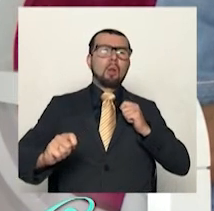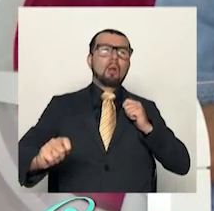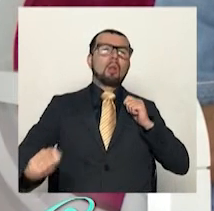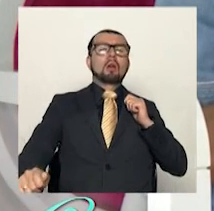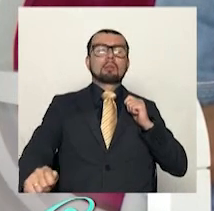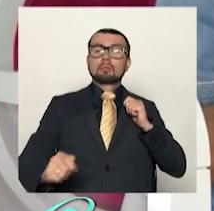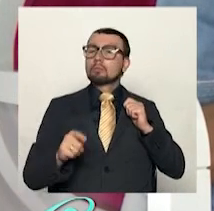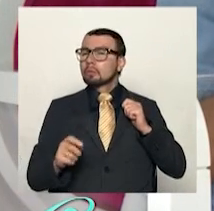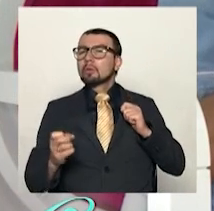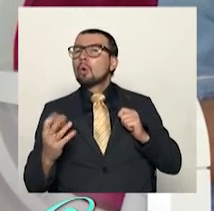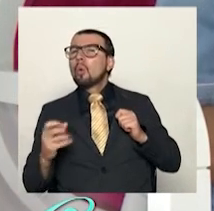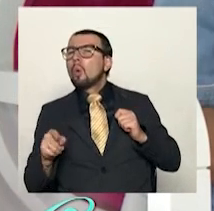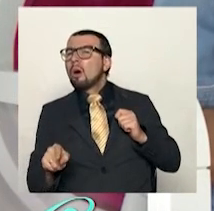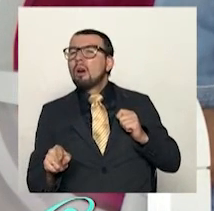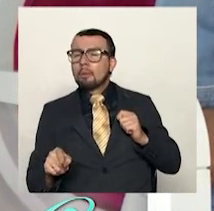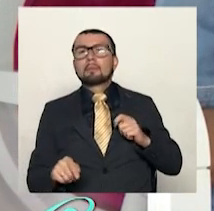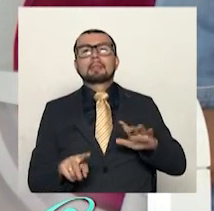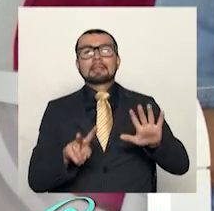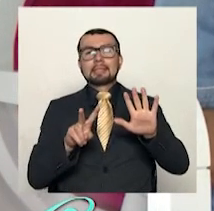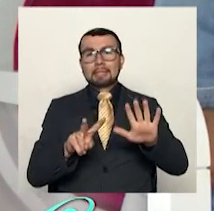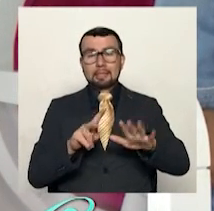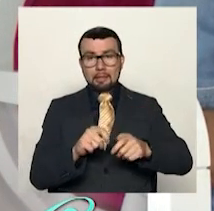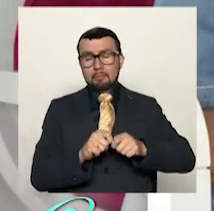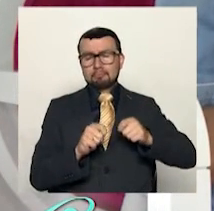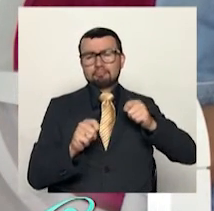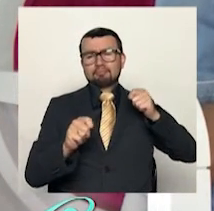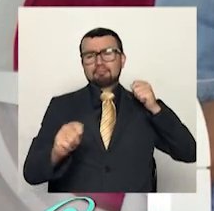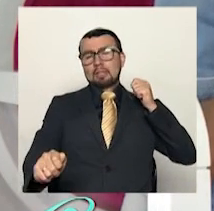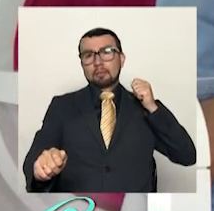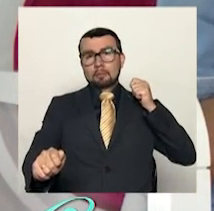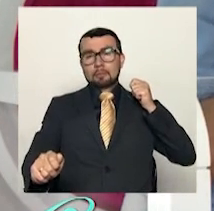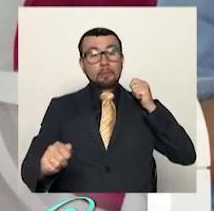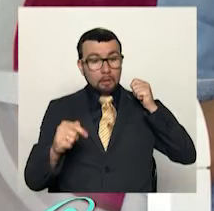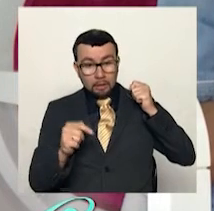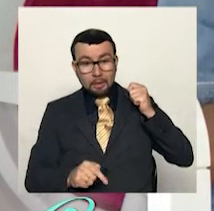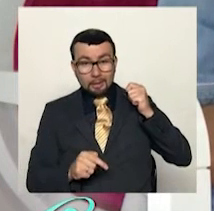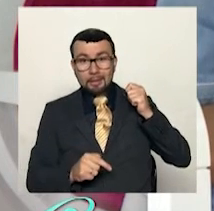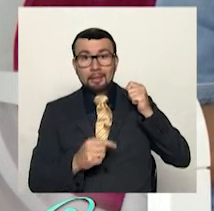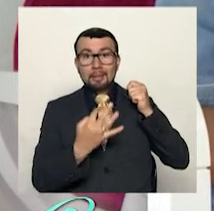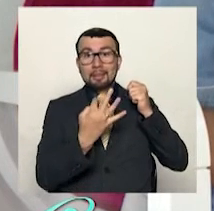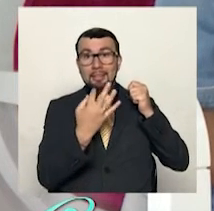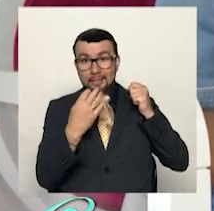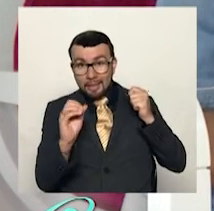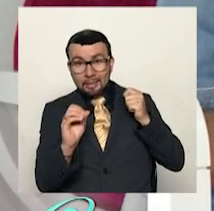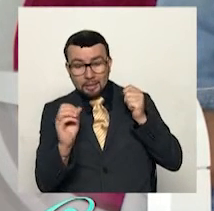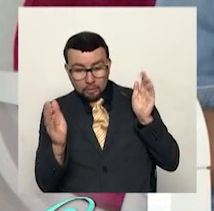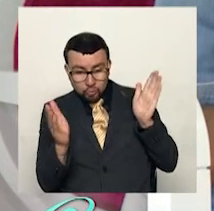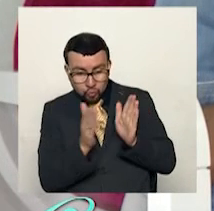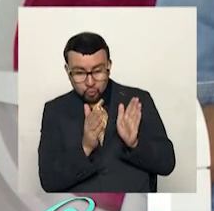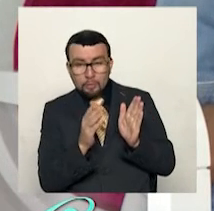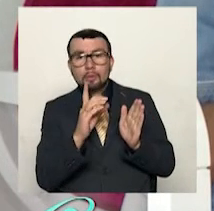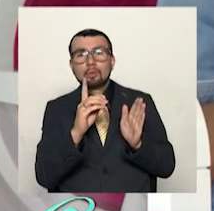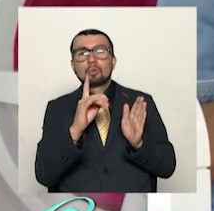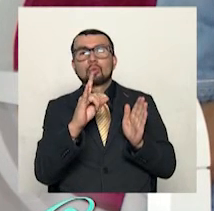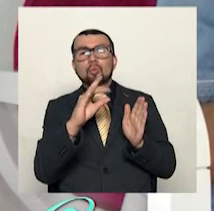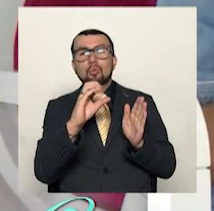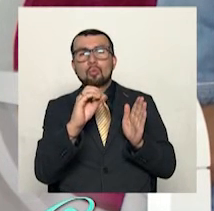longitud de ese cerebro es de 7 metros, de los cuales 30 centímetros corresponderían al duodeno,